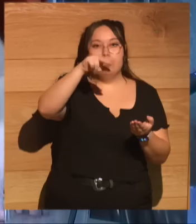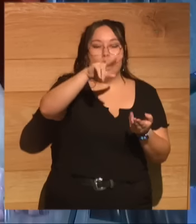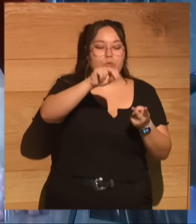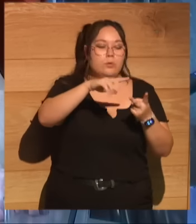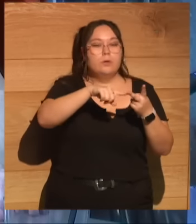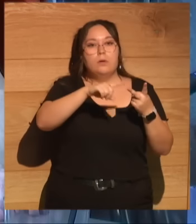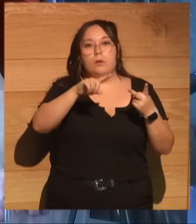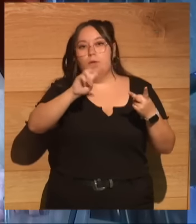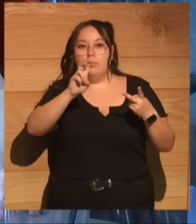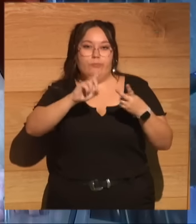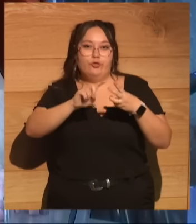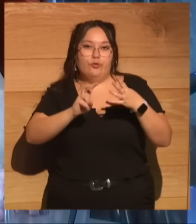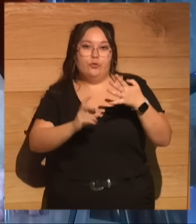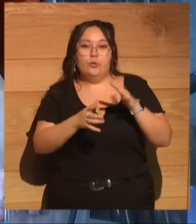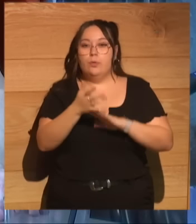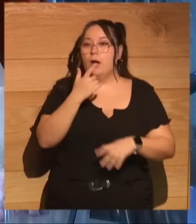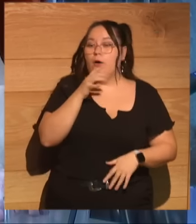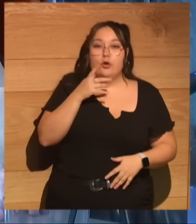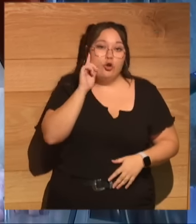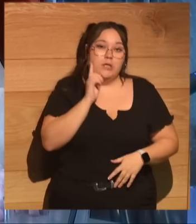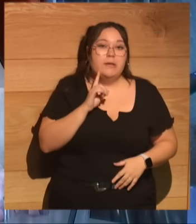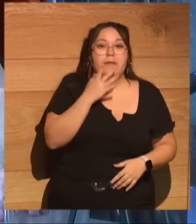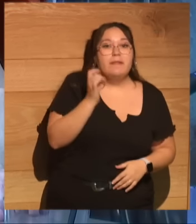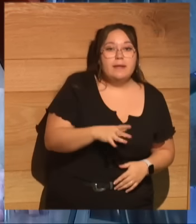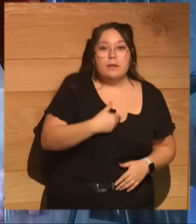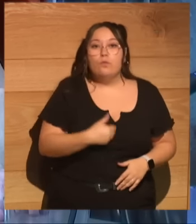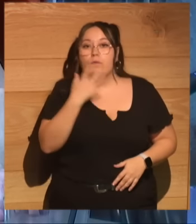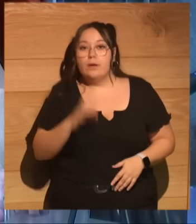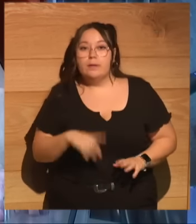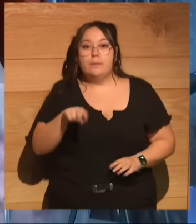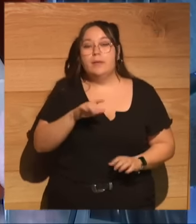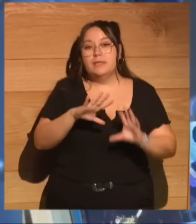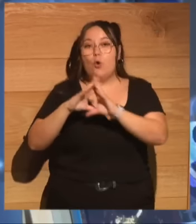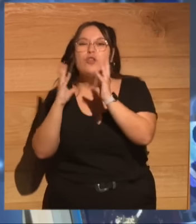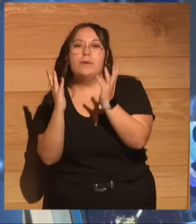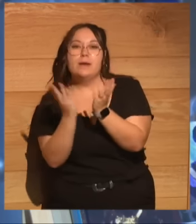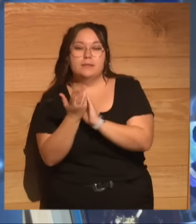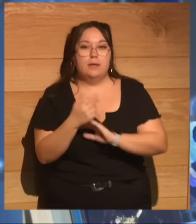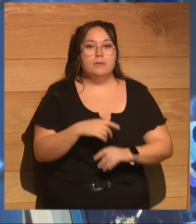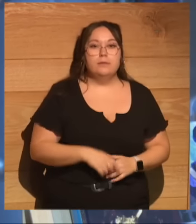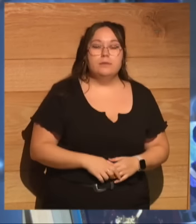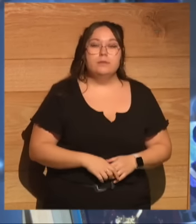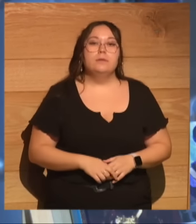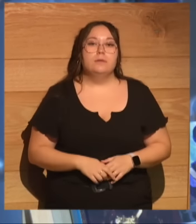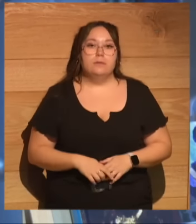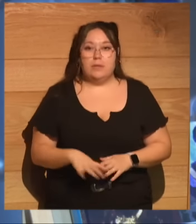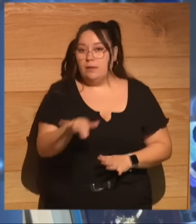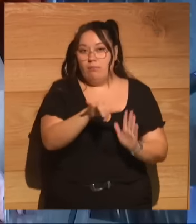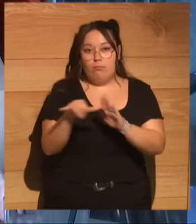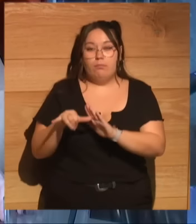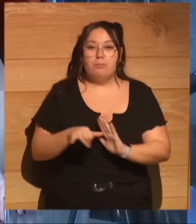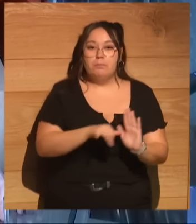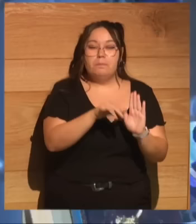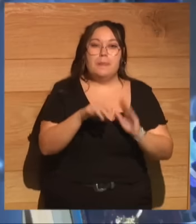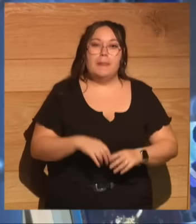sabe quién es quién, porque ya uno ya se pierde quién se ha comprado qué. Está Universal al lado, aunque le llaman Universal City, pero está en la zona. Eso